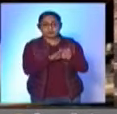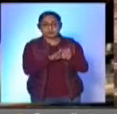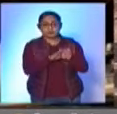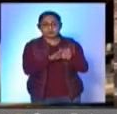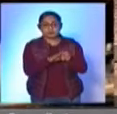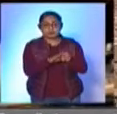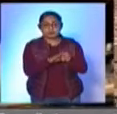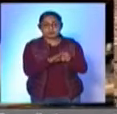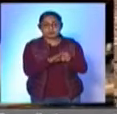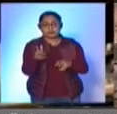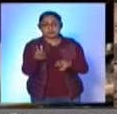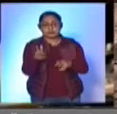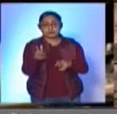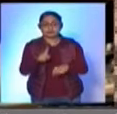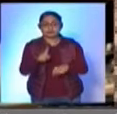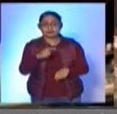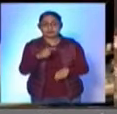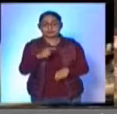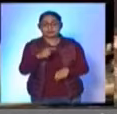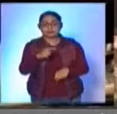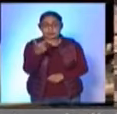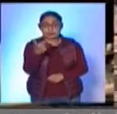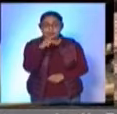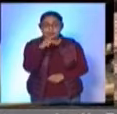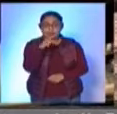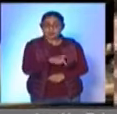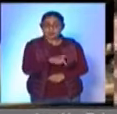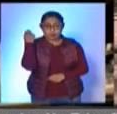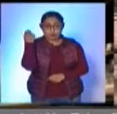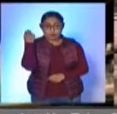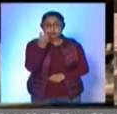partir de las 7 de la noche es de lunes a sábado.